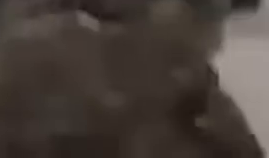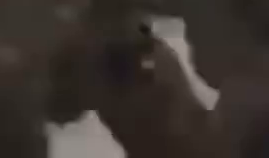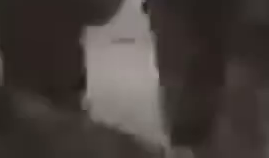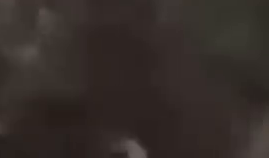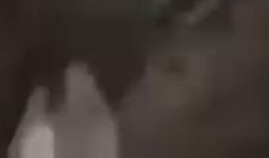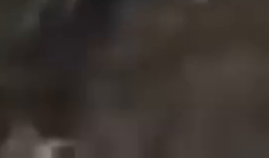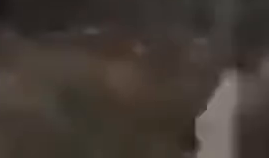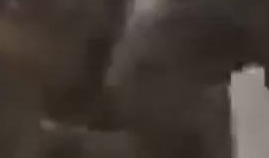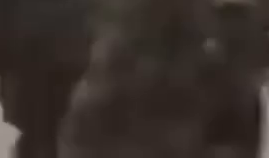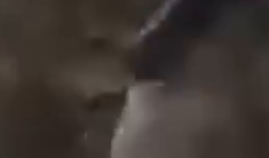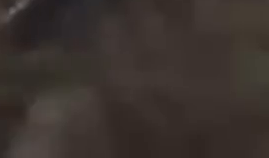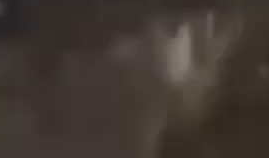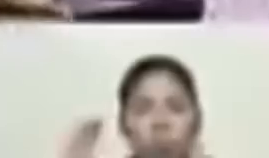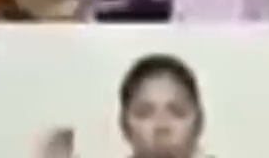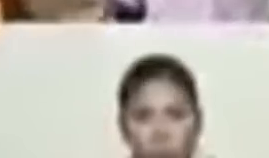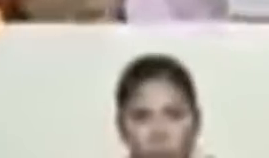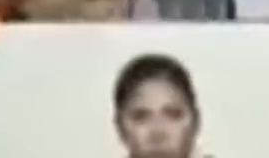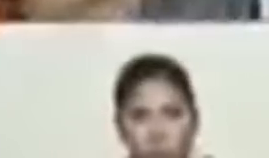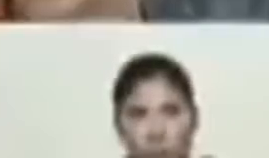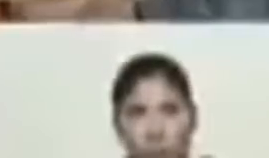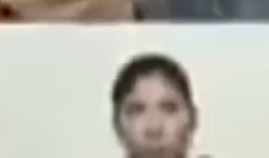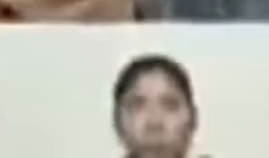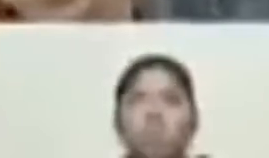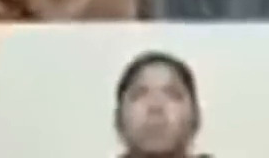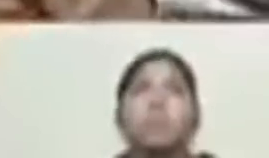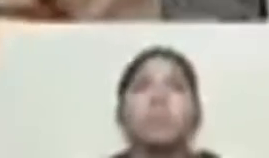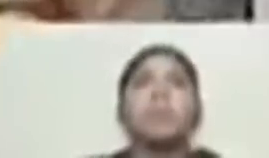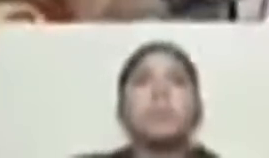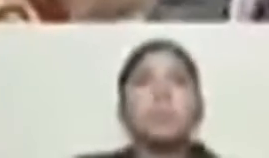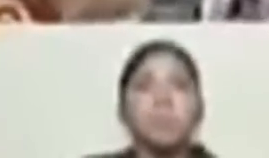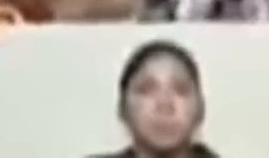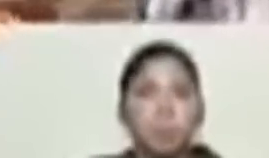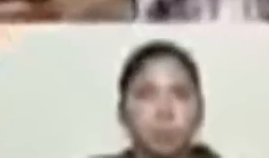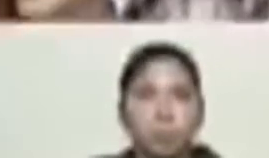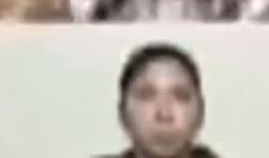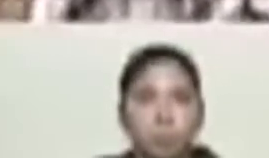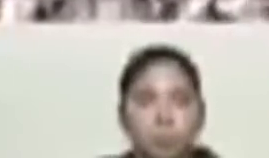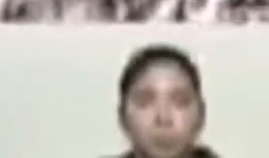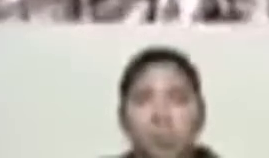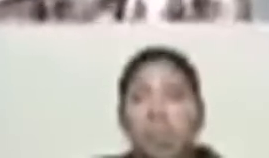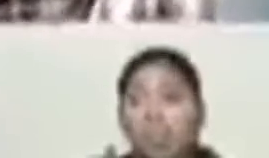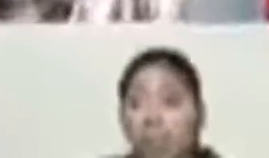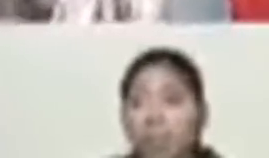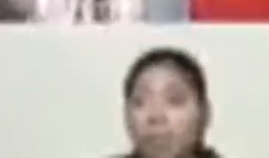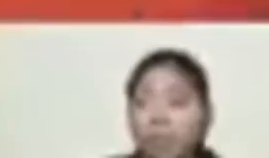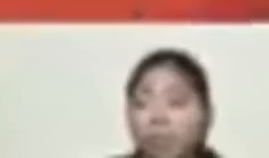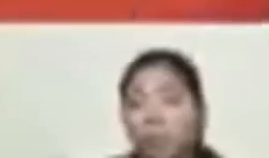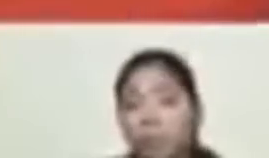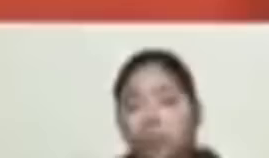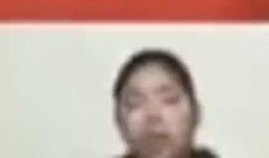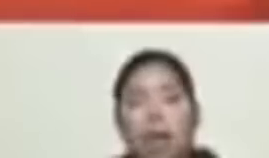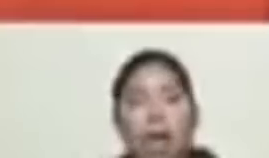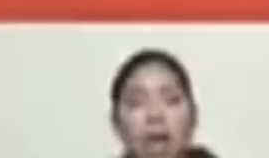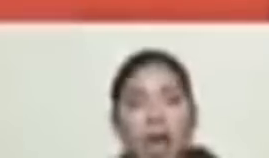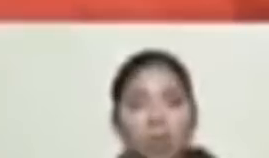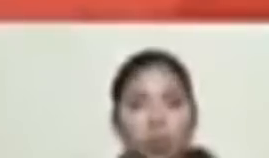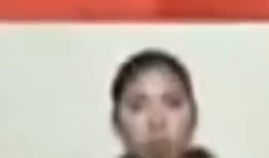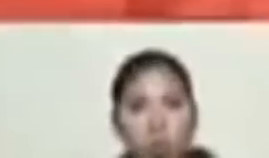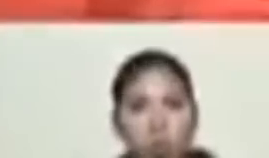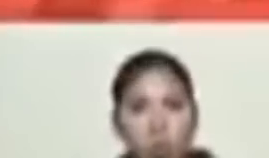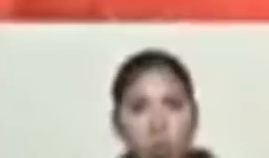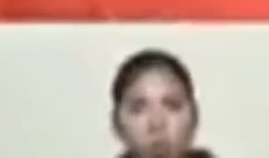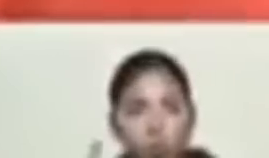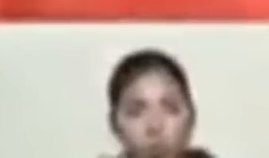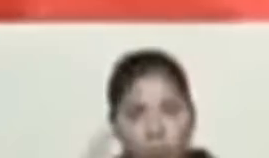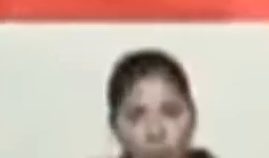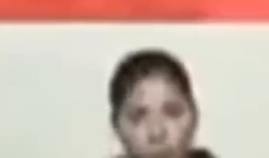llevando a la cárcel a mucha gente y ahora aseguró que algunos altos mandos militares también van a estar tras las rejas por corrupción en pedevesa sin precisar la cifra